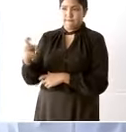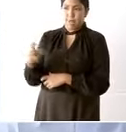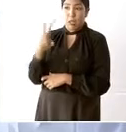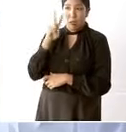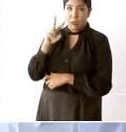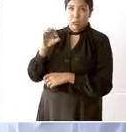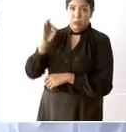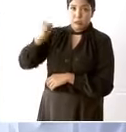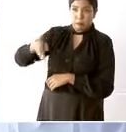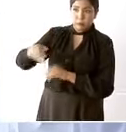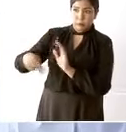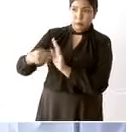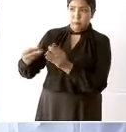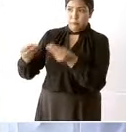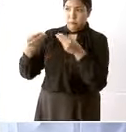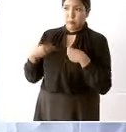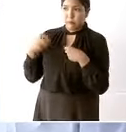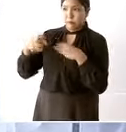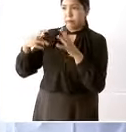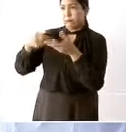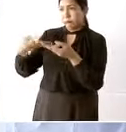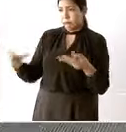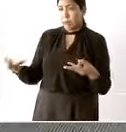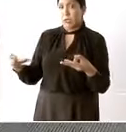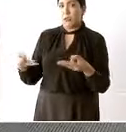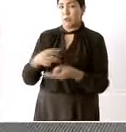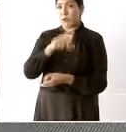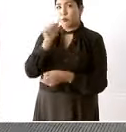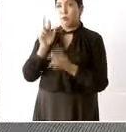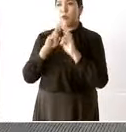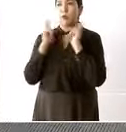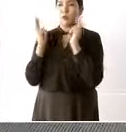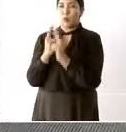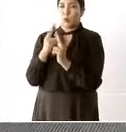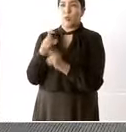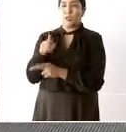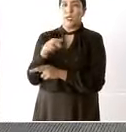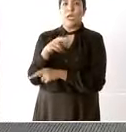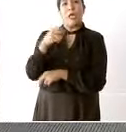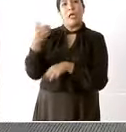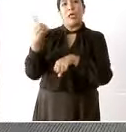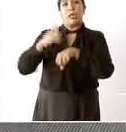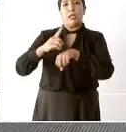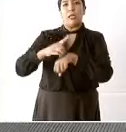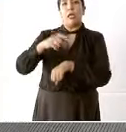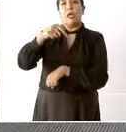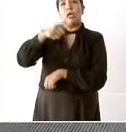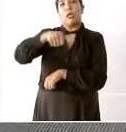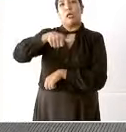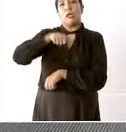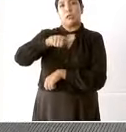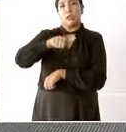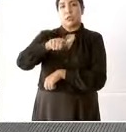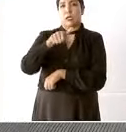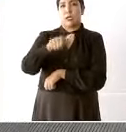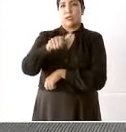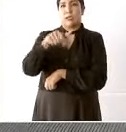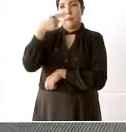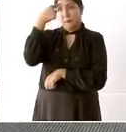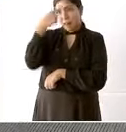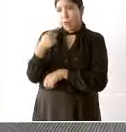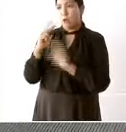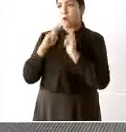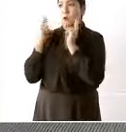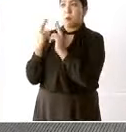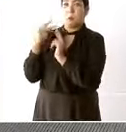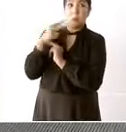en Comitancillo. Ya vamos a tener con ellos reunión el día 16 y el día 26 vamos a tener la asamblea ya para firmar